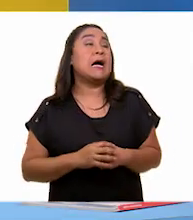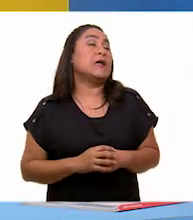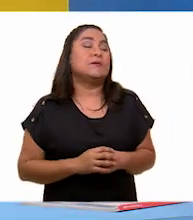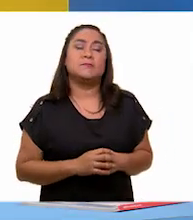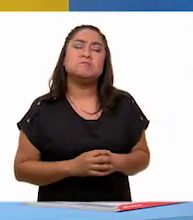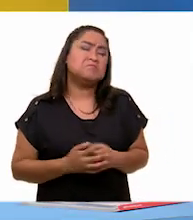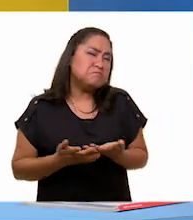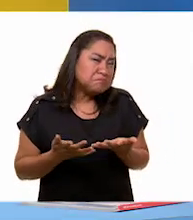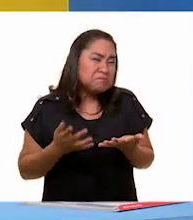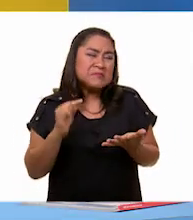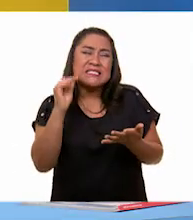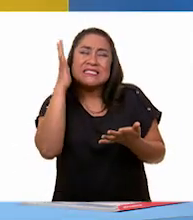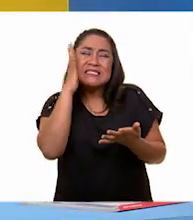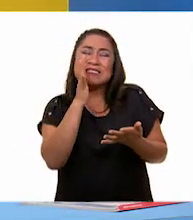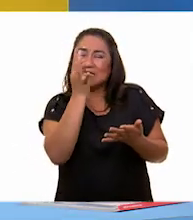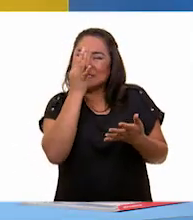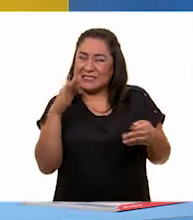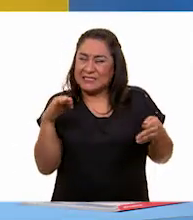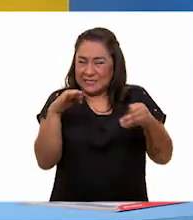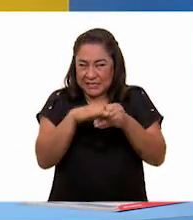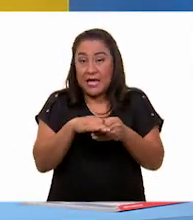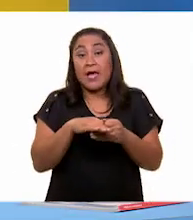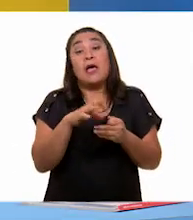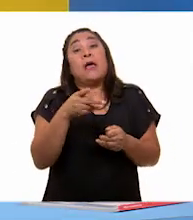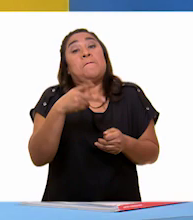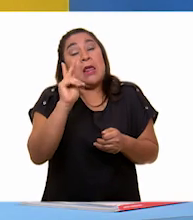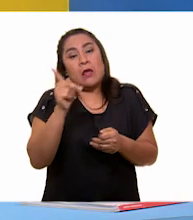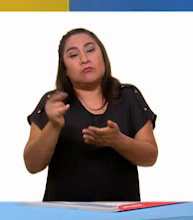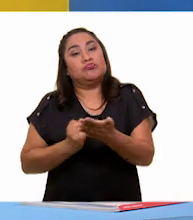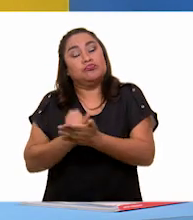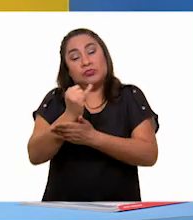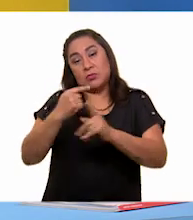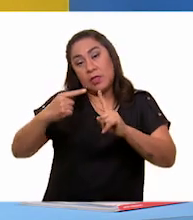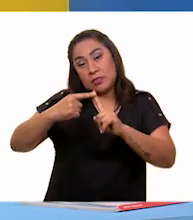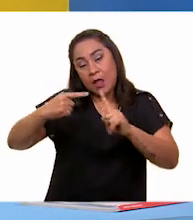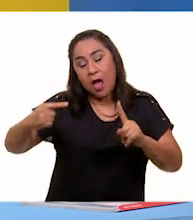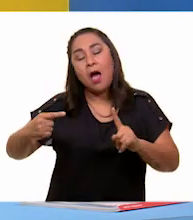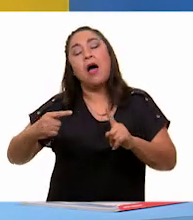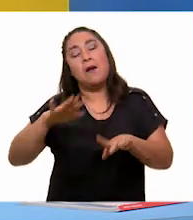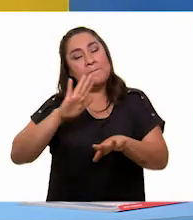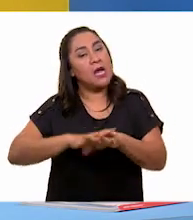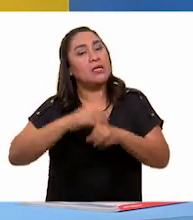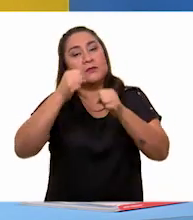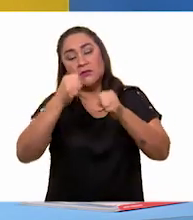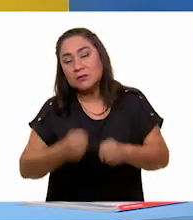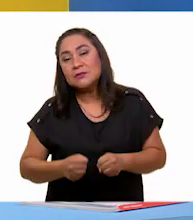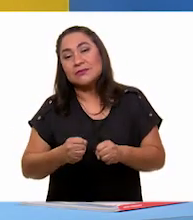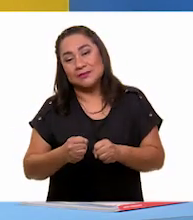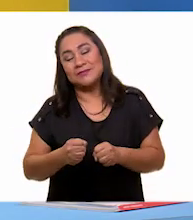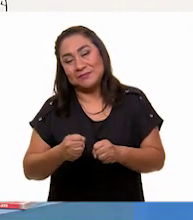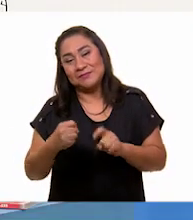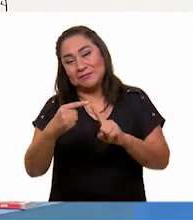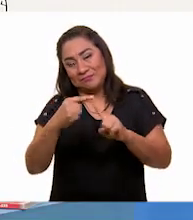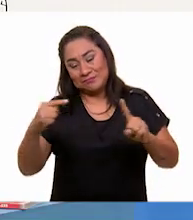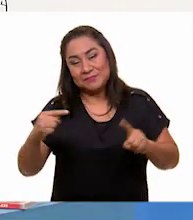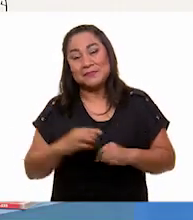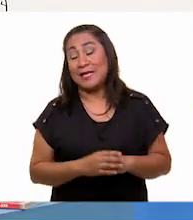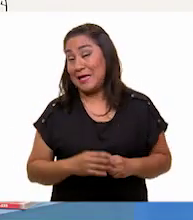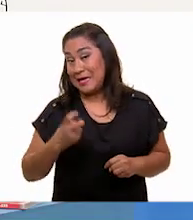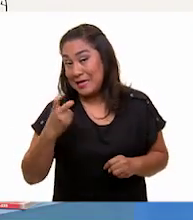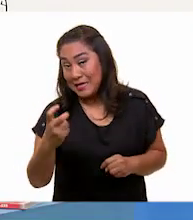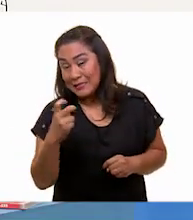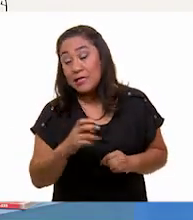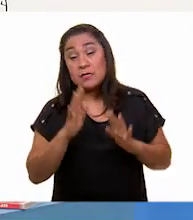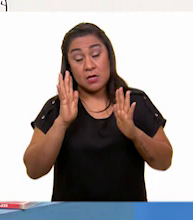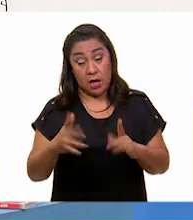muy alejadas del precio exacto, pero al hacer las divisiones ya esto nos da una precisión. Así es, con